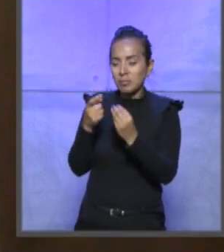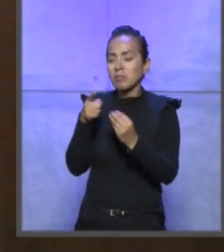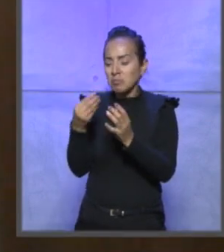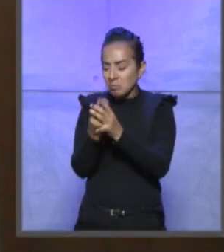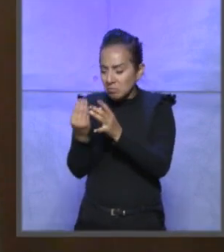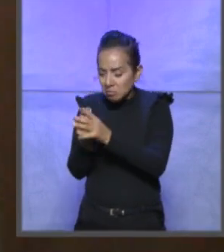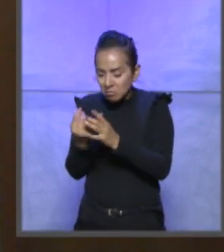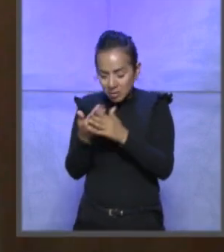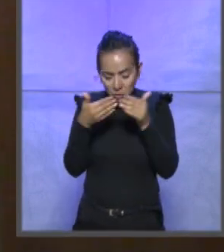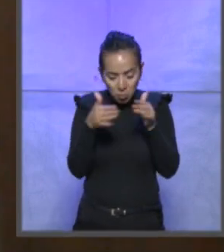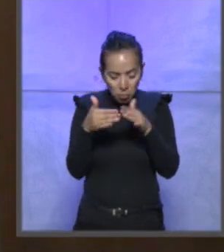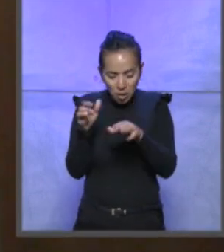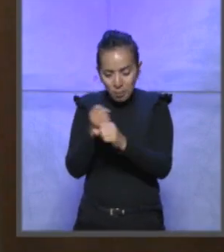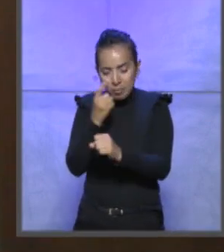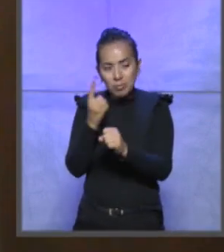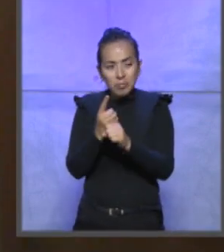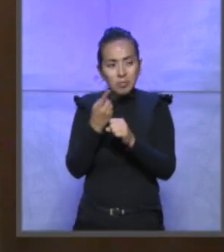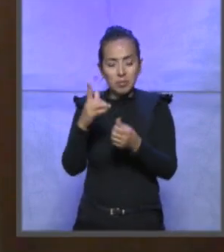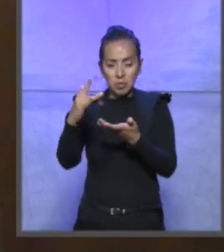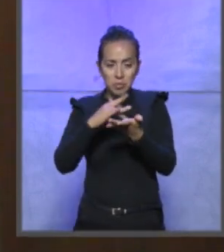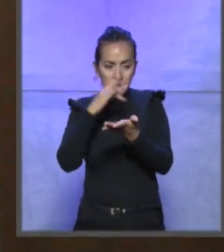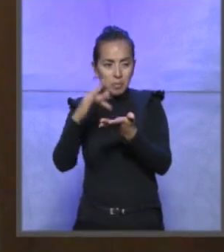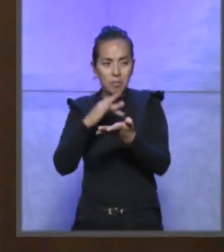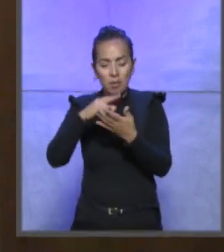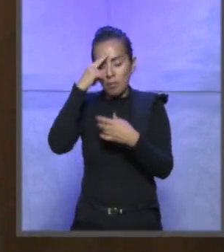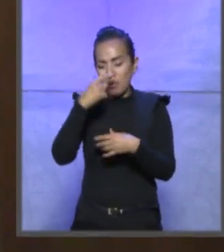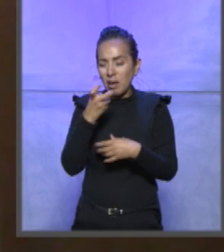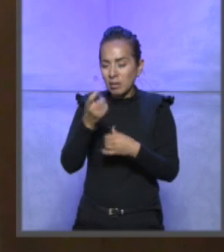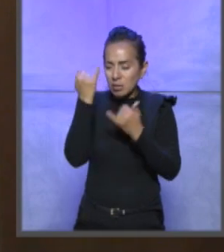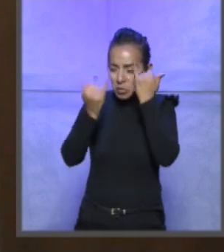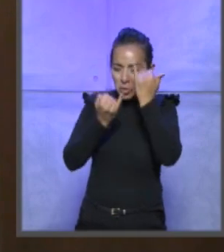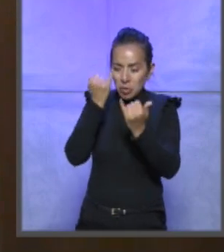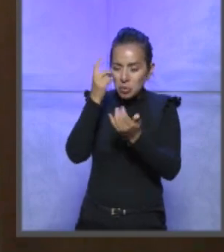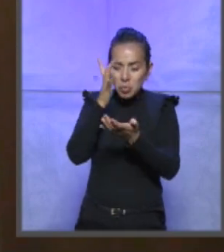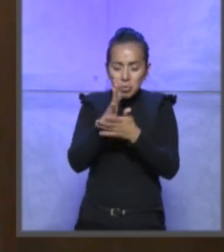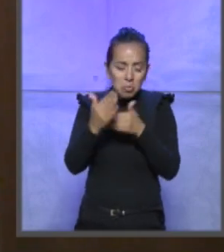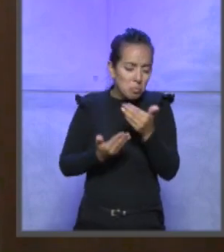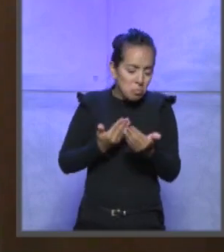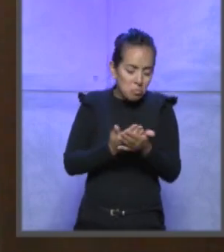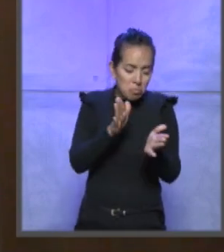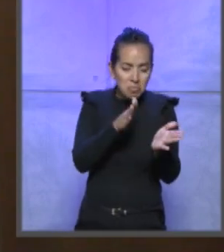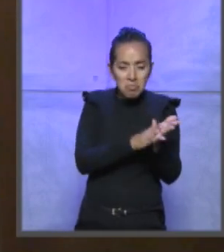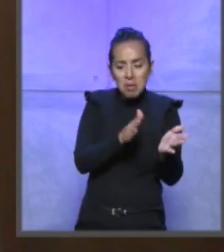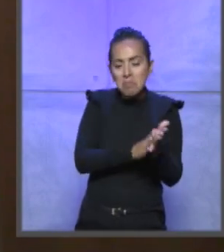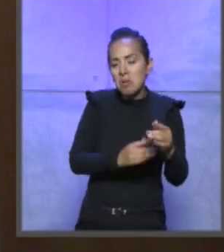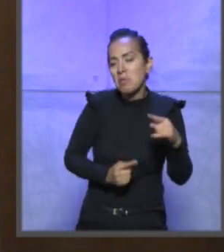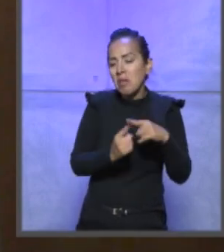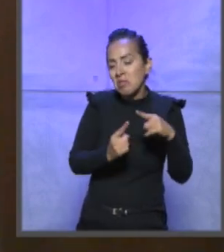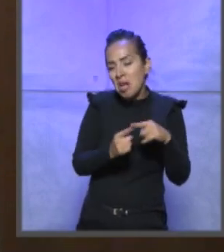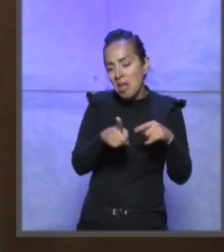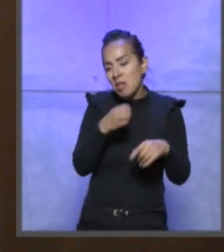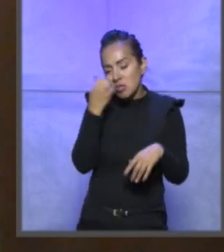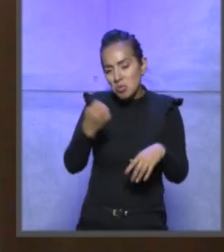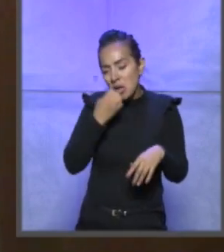en las que nos van a abrir esas oportunidades, en las que nos van a apoyar para que esas ideas no se queden únicamente, no sé, en alguna